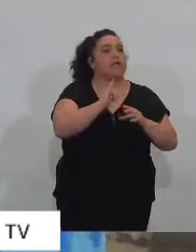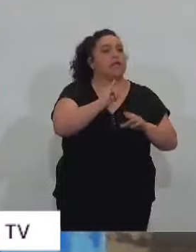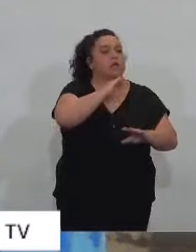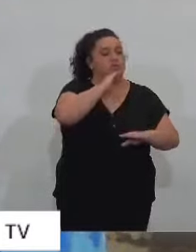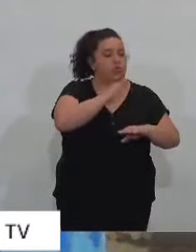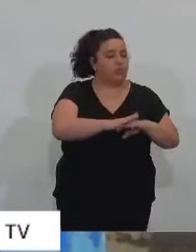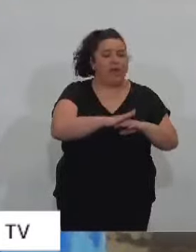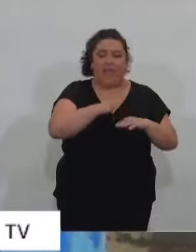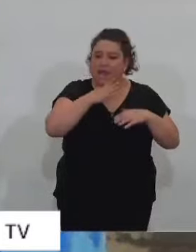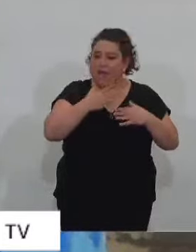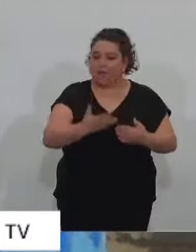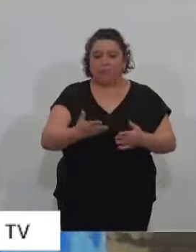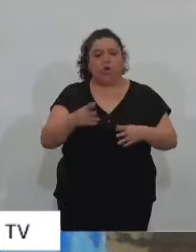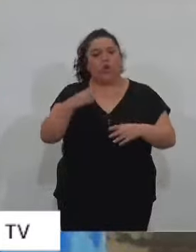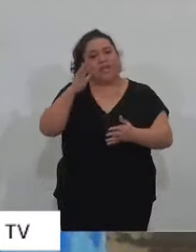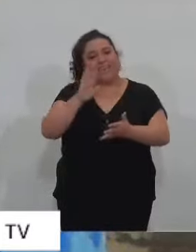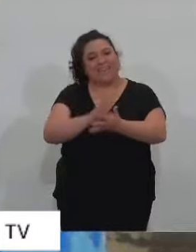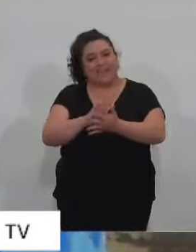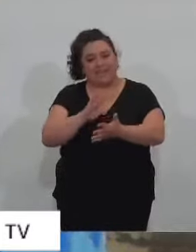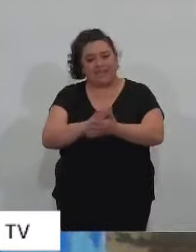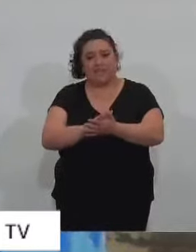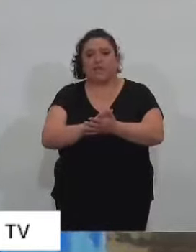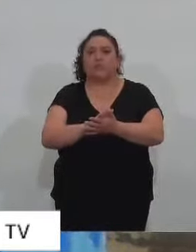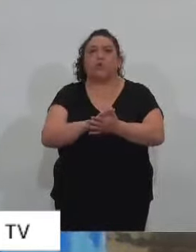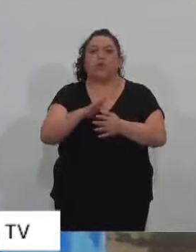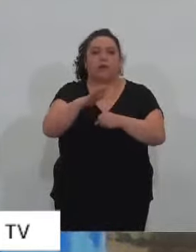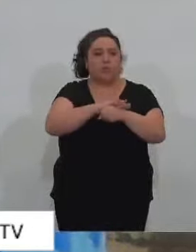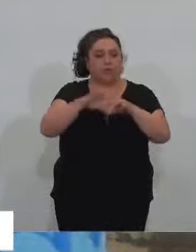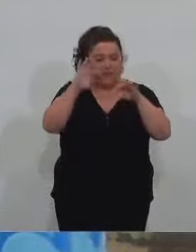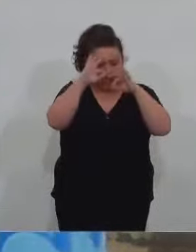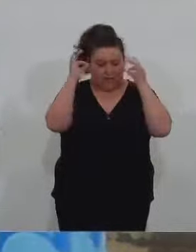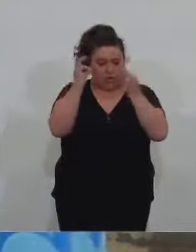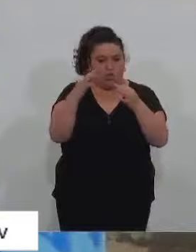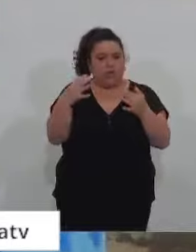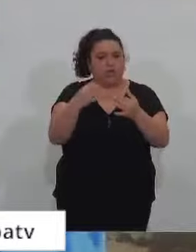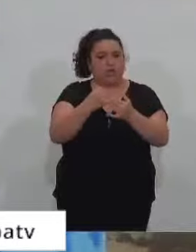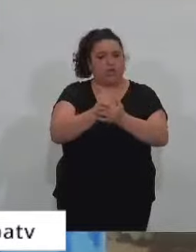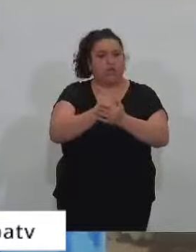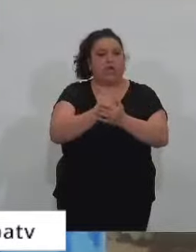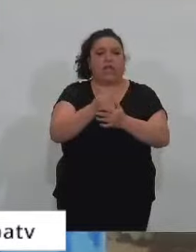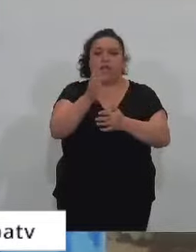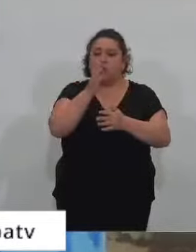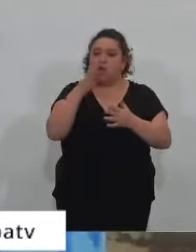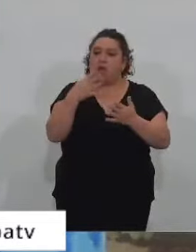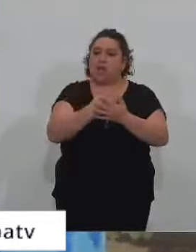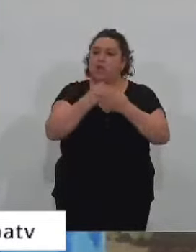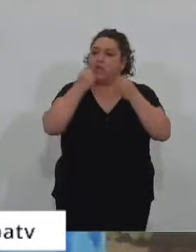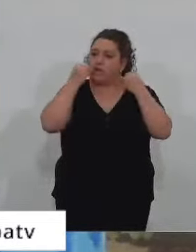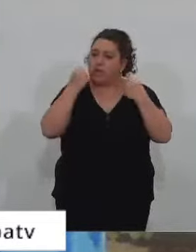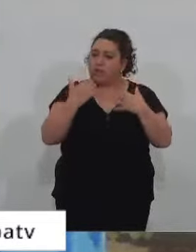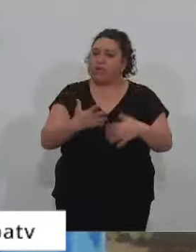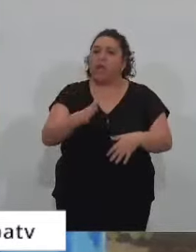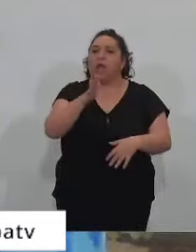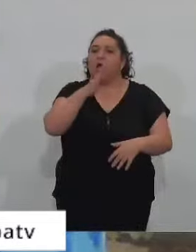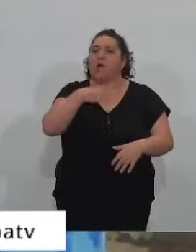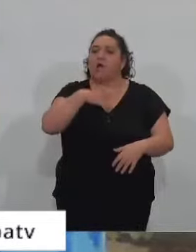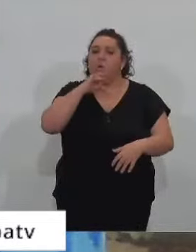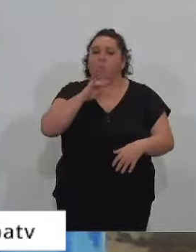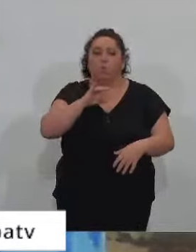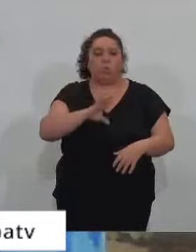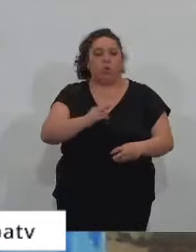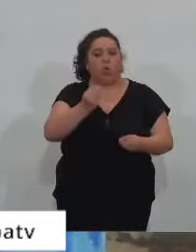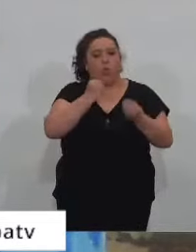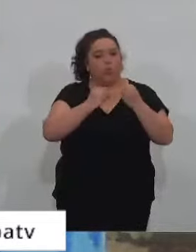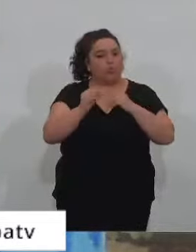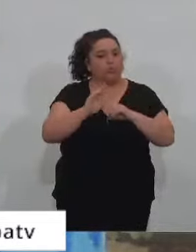Córdoba con el tema del agua. Y gracias a Dios, pues el agua está hasta para el consumo. Y ya le digo, yo subo mucho al norte y bebo del